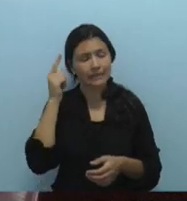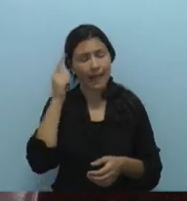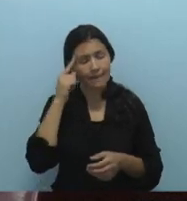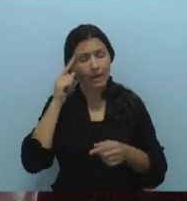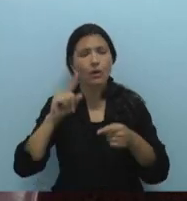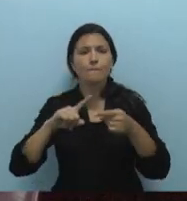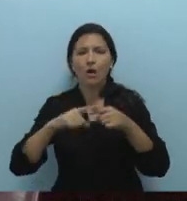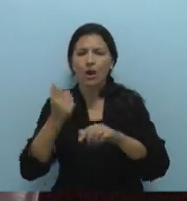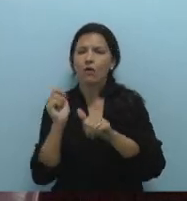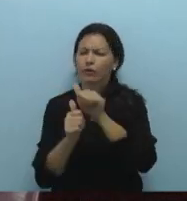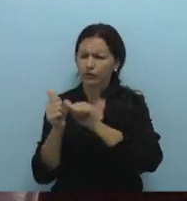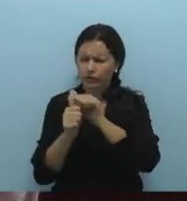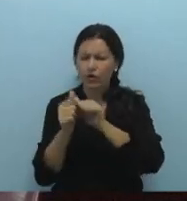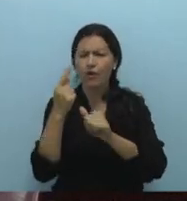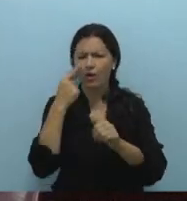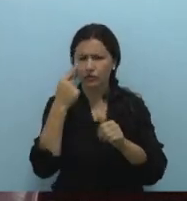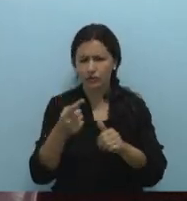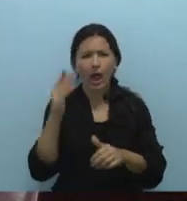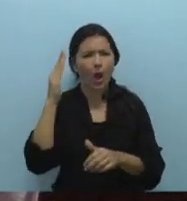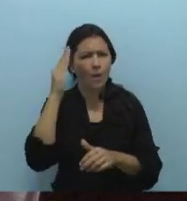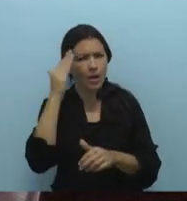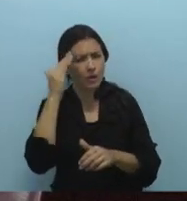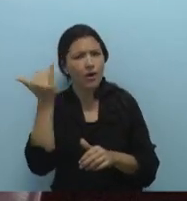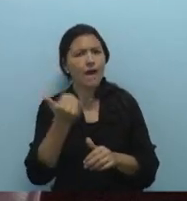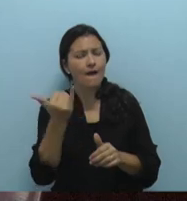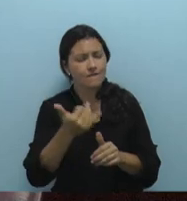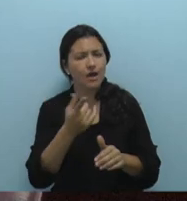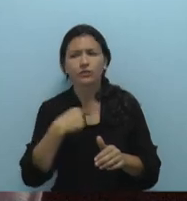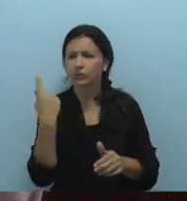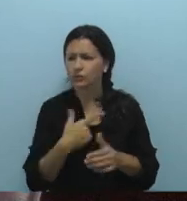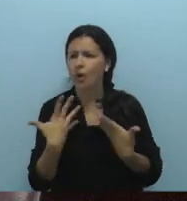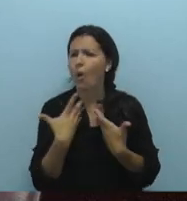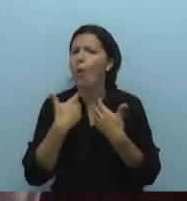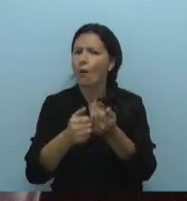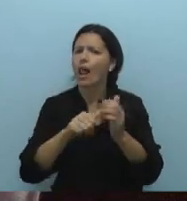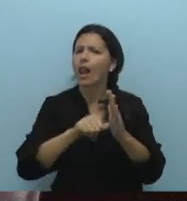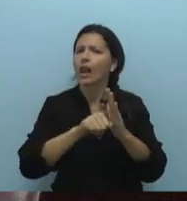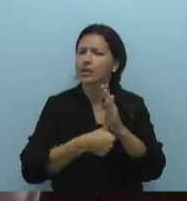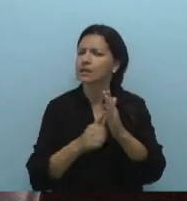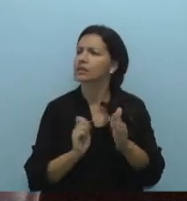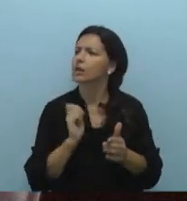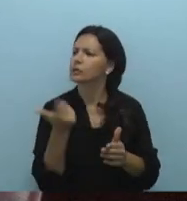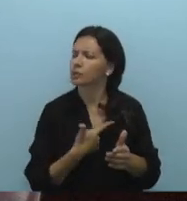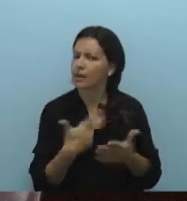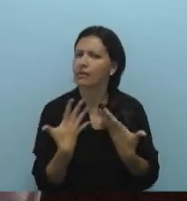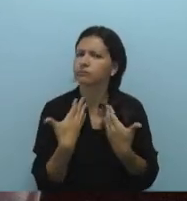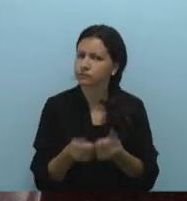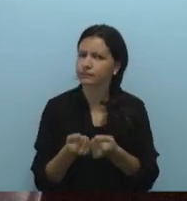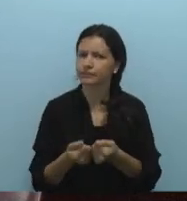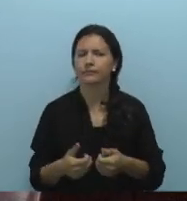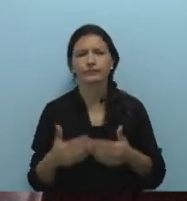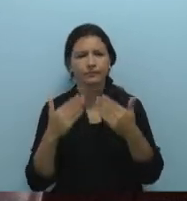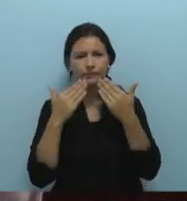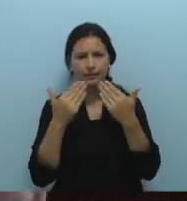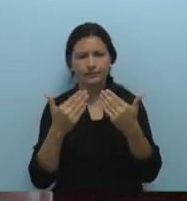con historia y con memoria, a esa identidad hoy, señora presidenta, la tenemos que defender más que nunca.